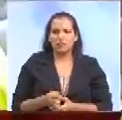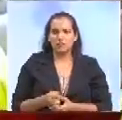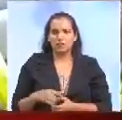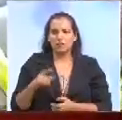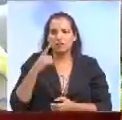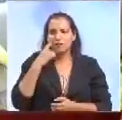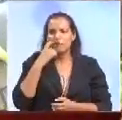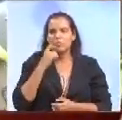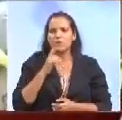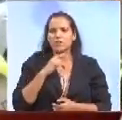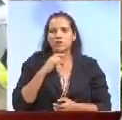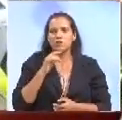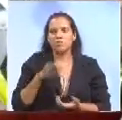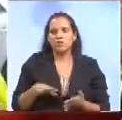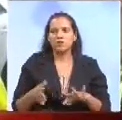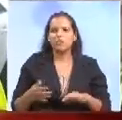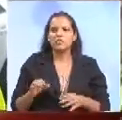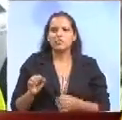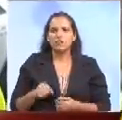del señor fallecido,